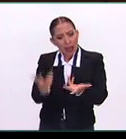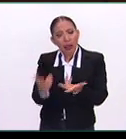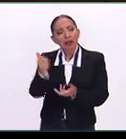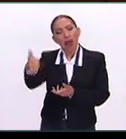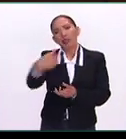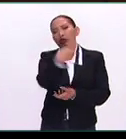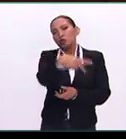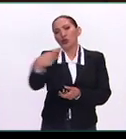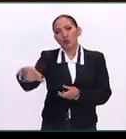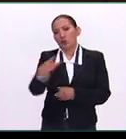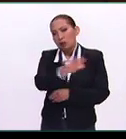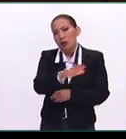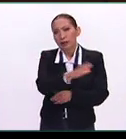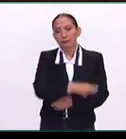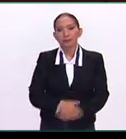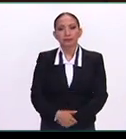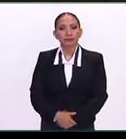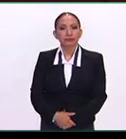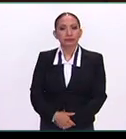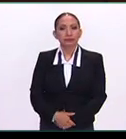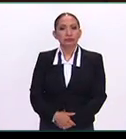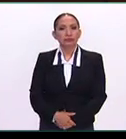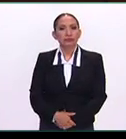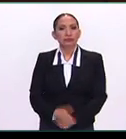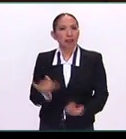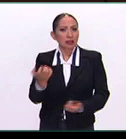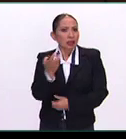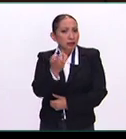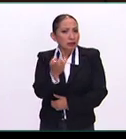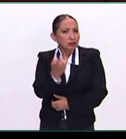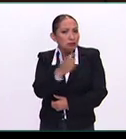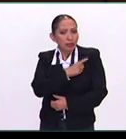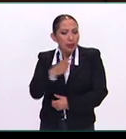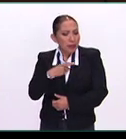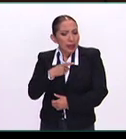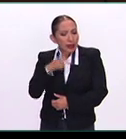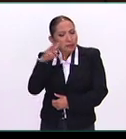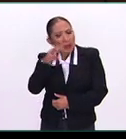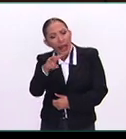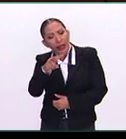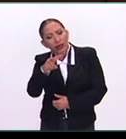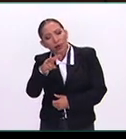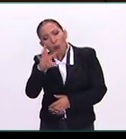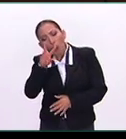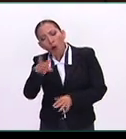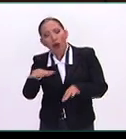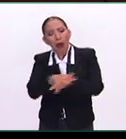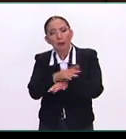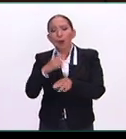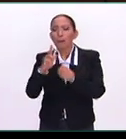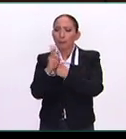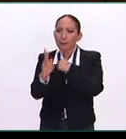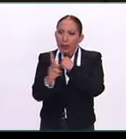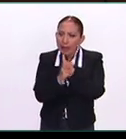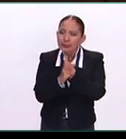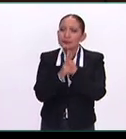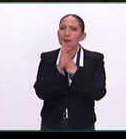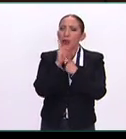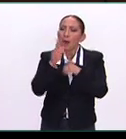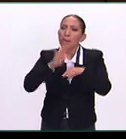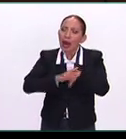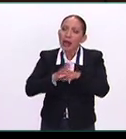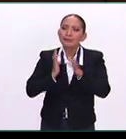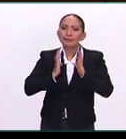cada quien en su campo, y que eso tiene que traducirse en que seamos un país